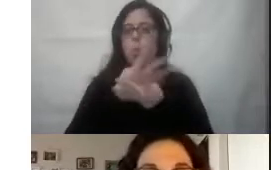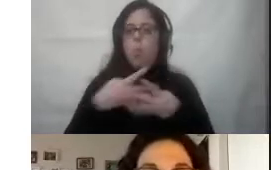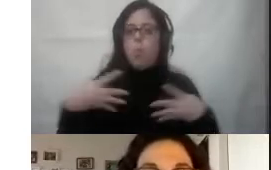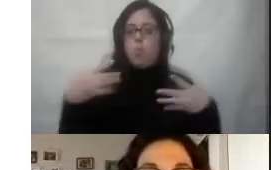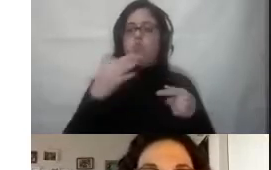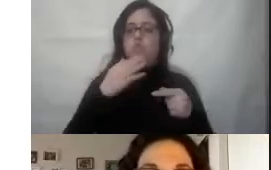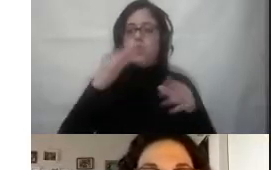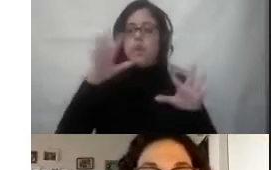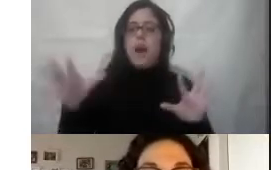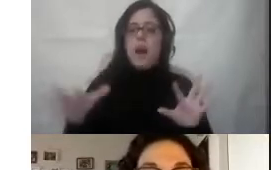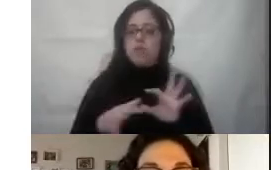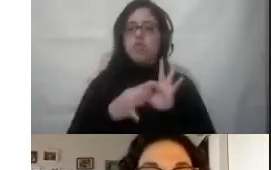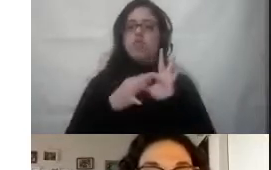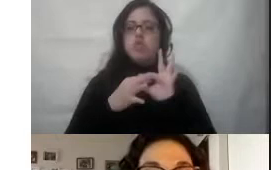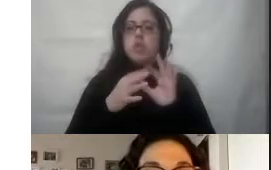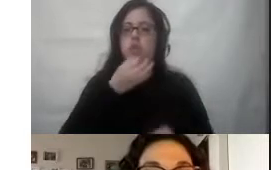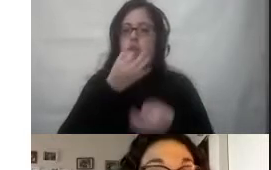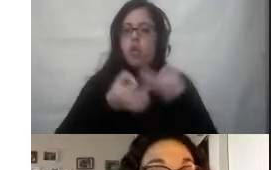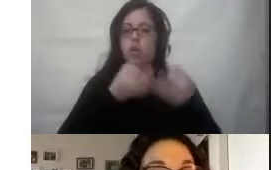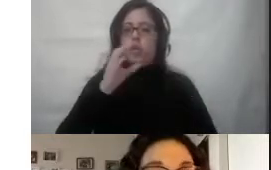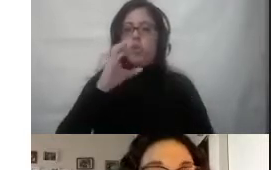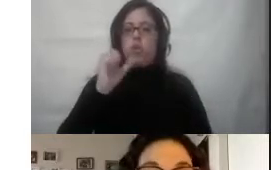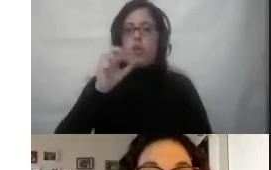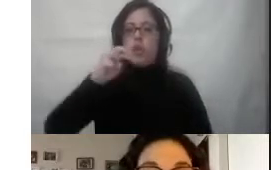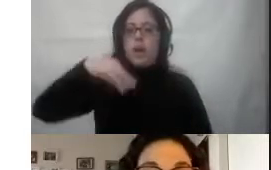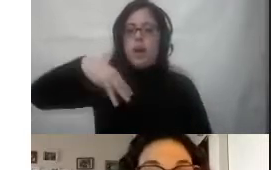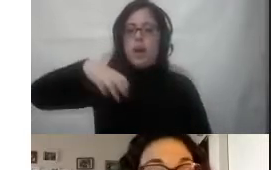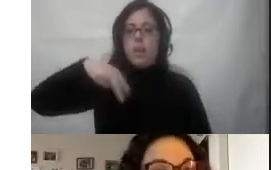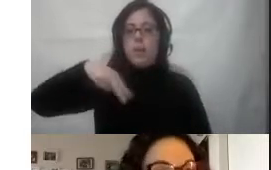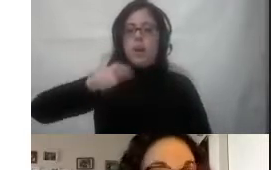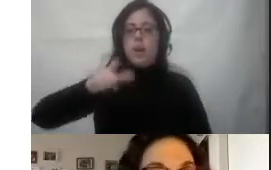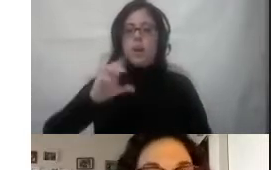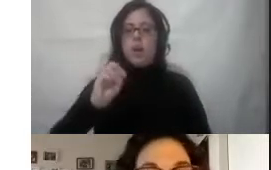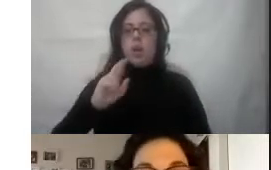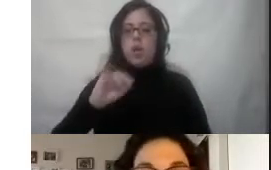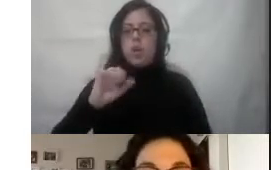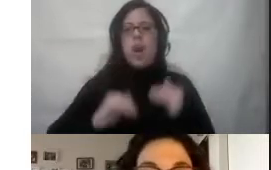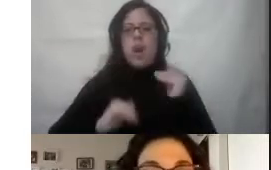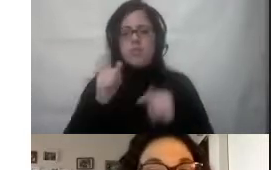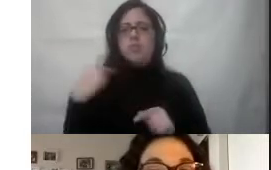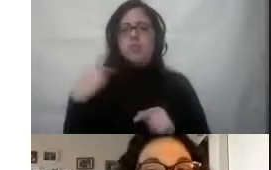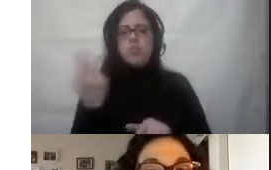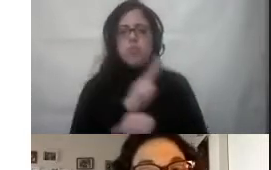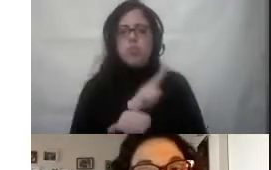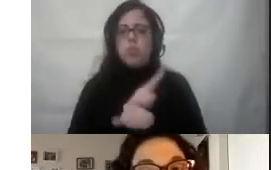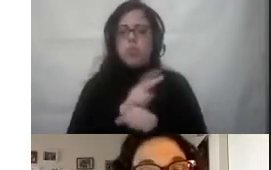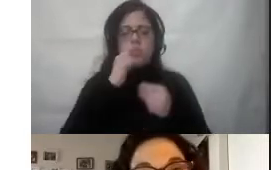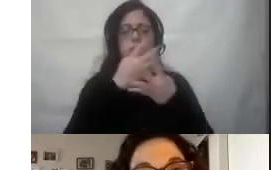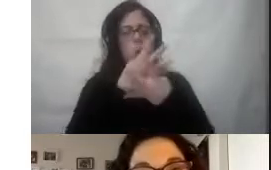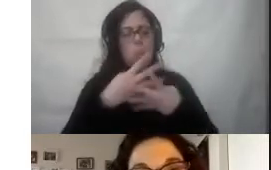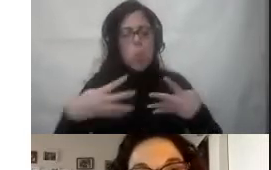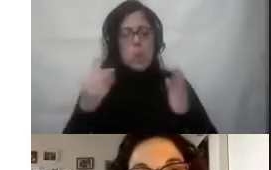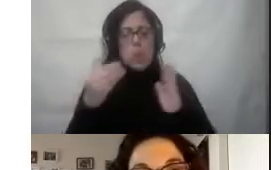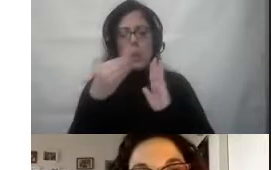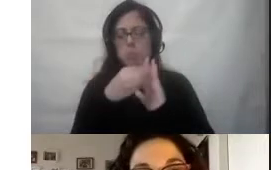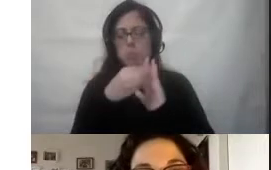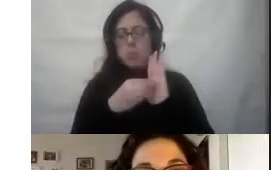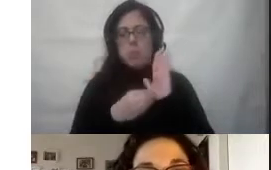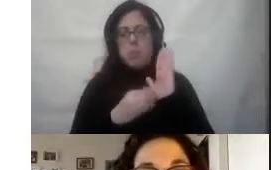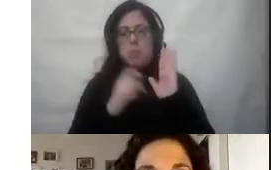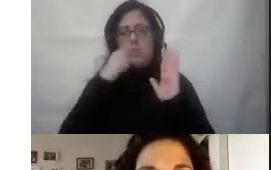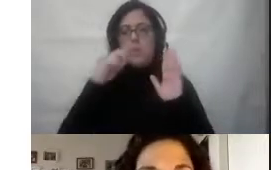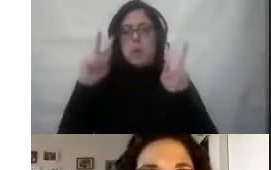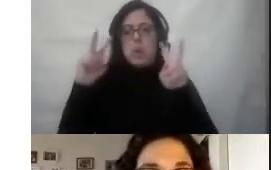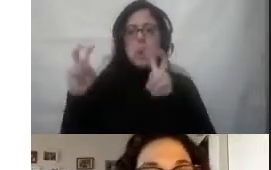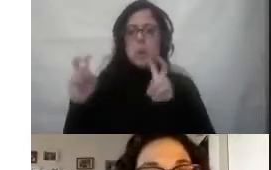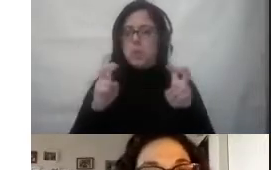decía Carmen Gloria recién. Nosotros los profes, a veces se nos olvida que el currículum no es un elemento prescriptivo en